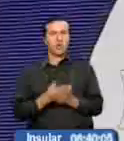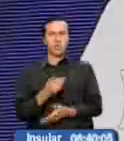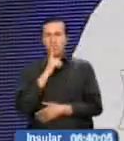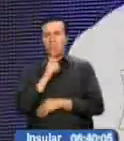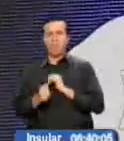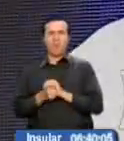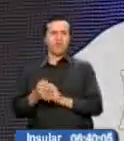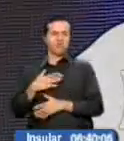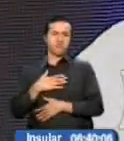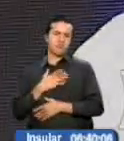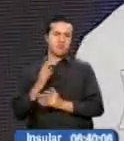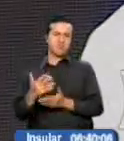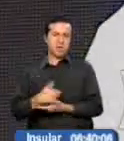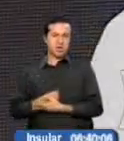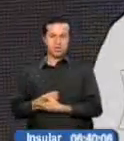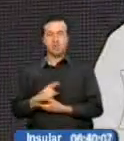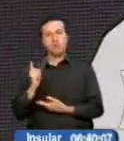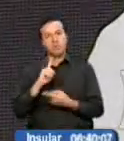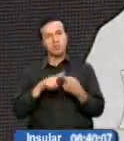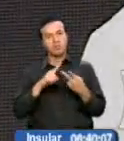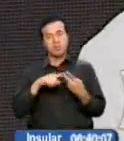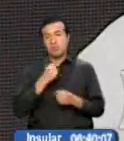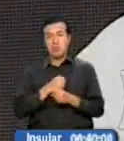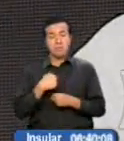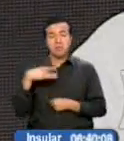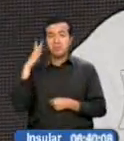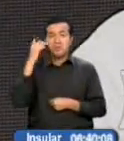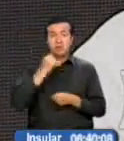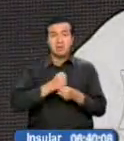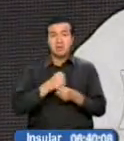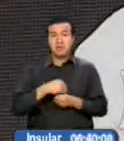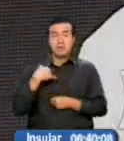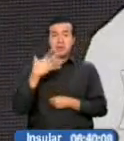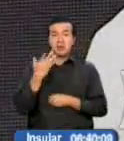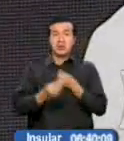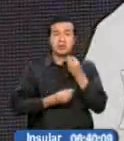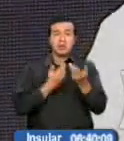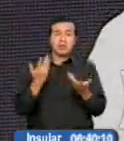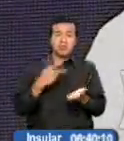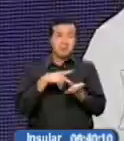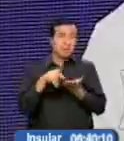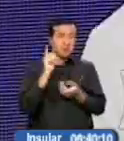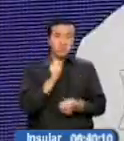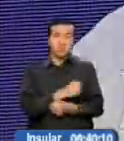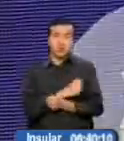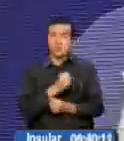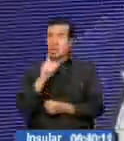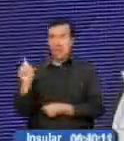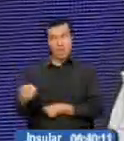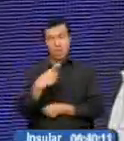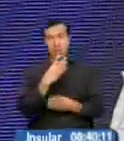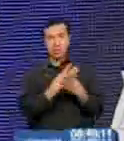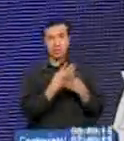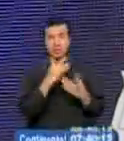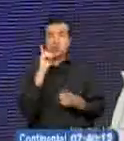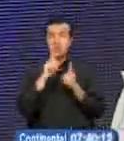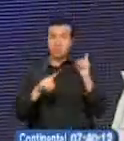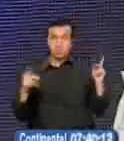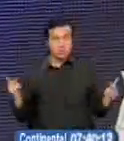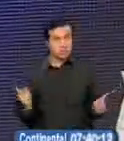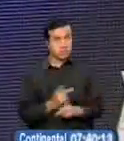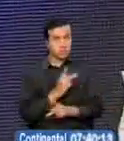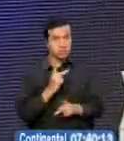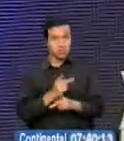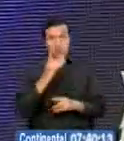riqueza, porque soy irresponsable. Otra cosa es que me quede sin empleo. ¿Ya? No puedo pagar y me mandan preso. Ha habido casos extremos. Ustedes saben